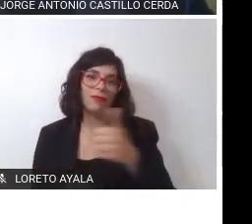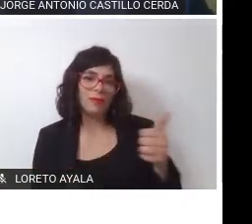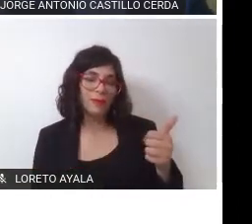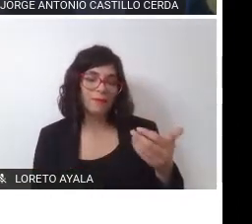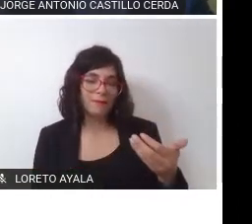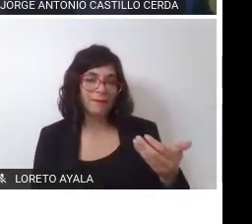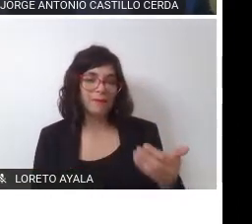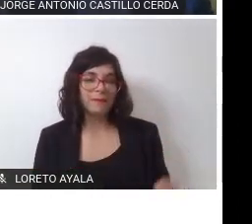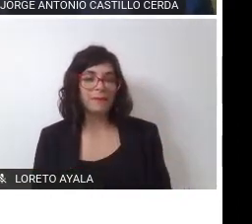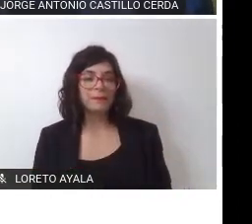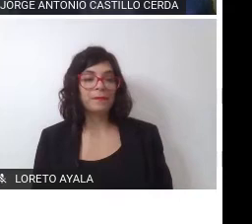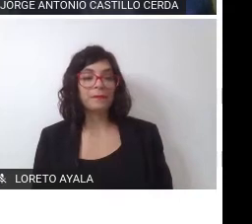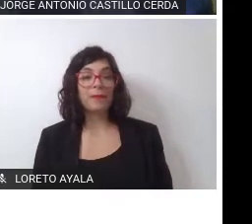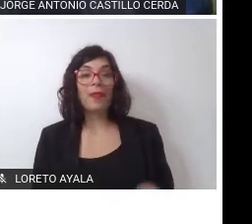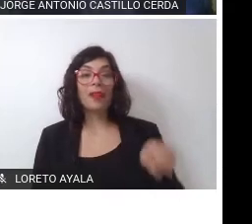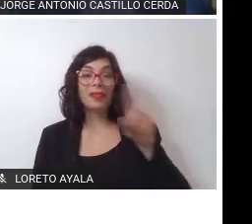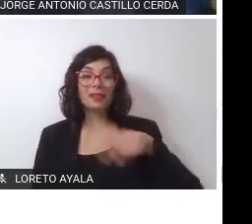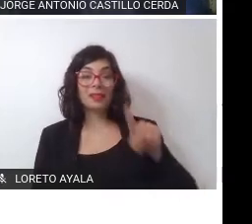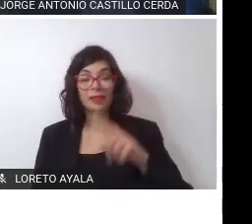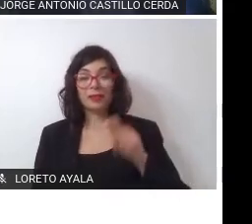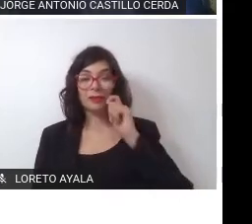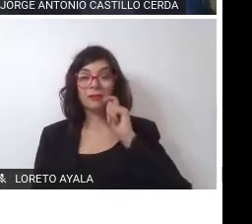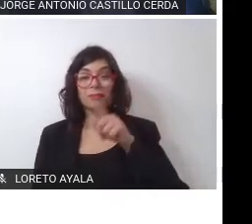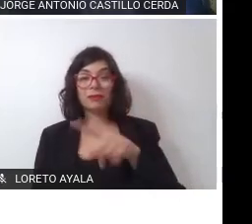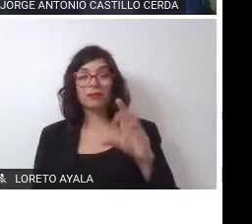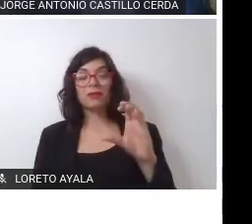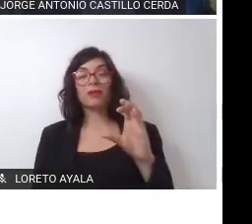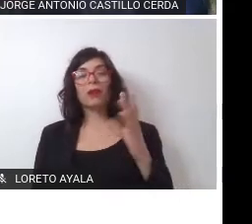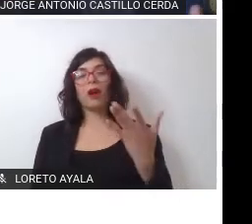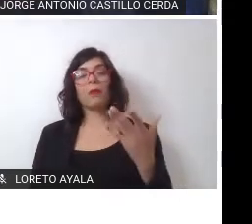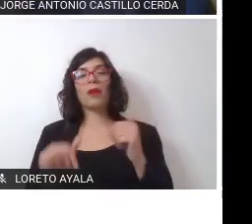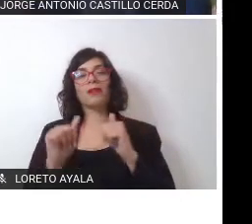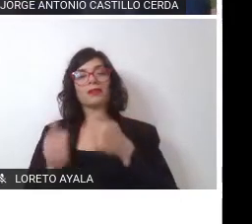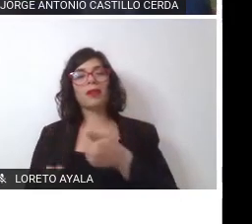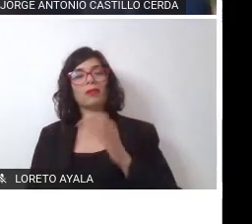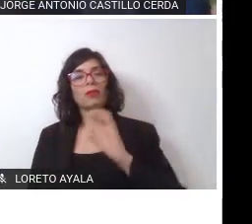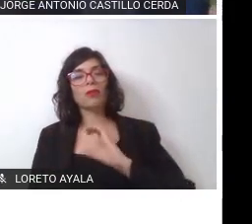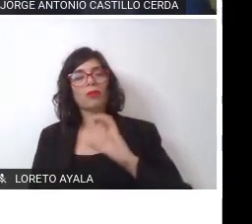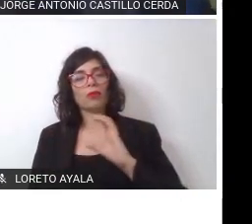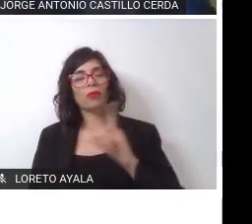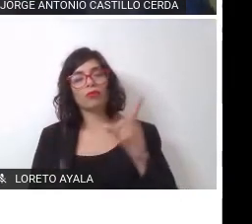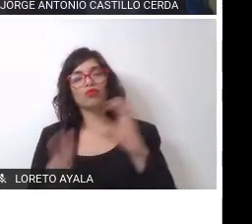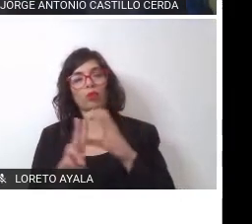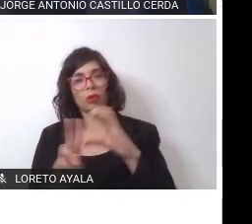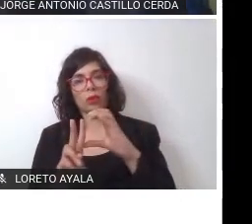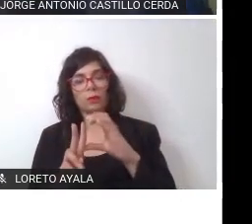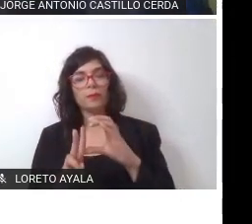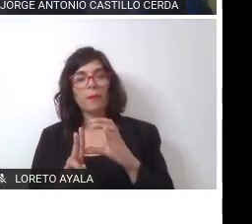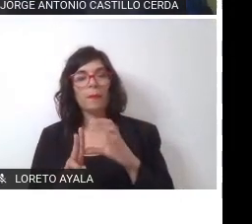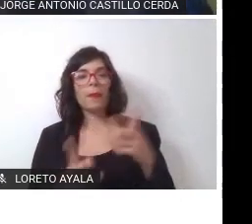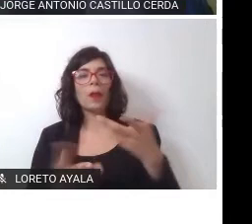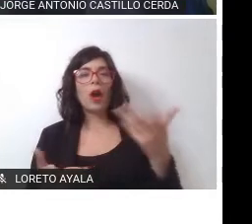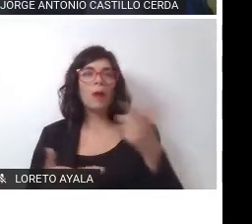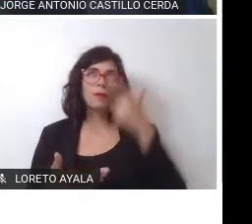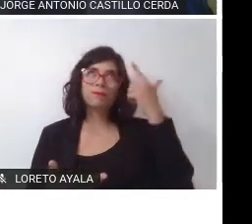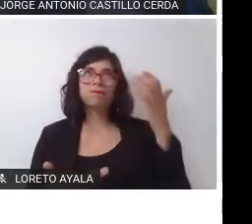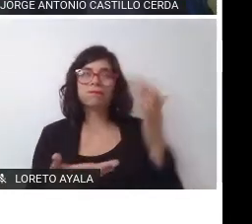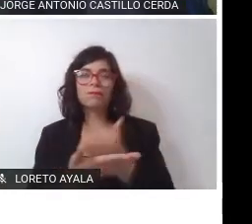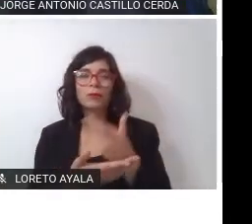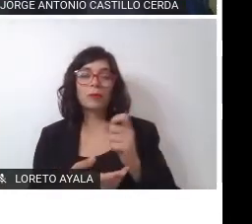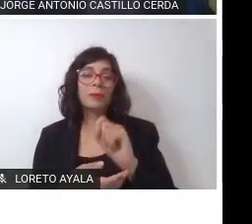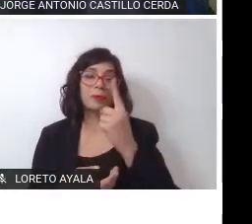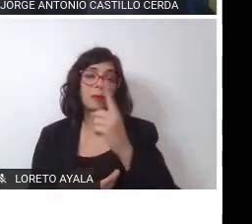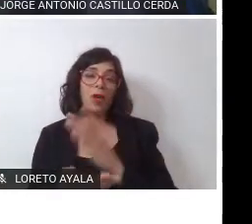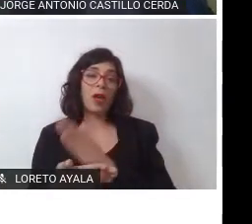¿ya? Y en ese sentido, el desafío curricular también. ¿Cómo peleamos el que esas 4 horas que tienen de primero a